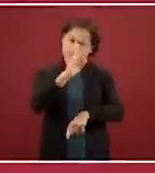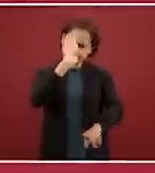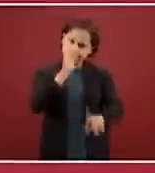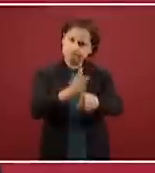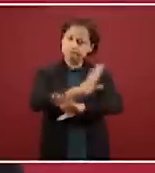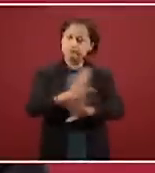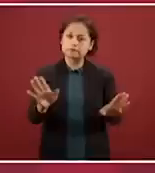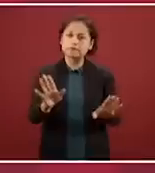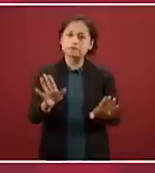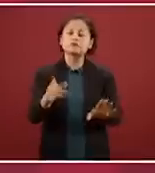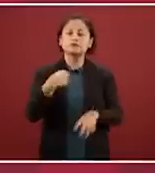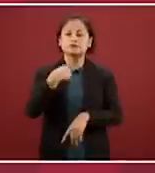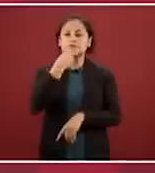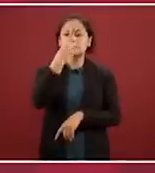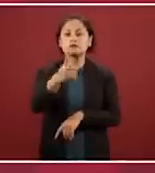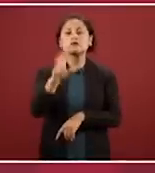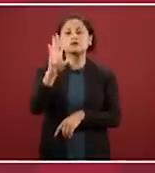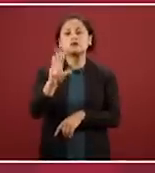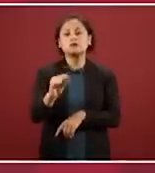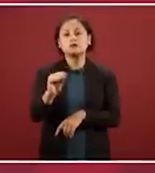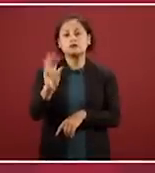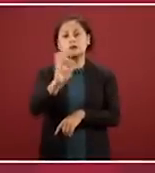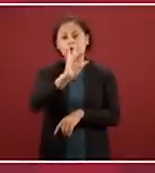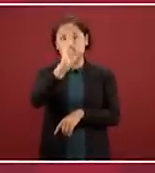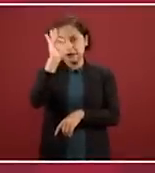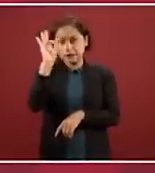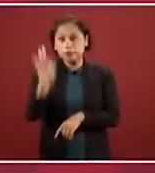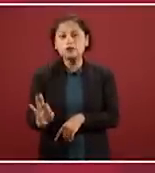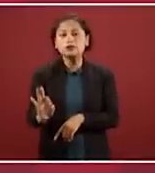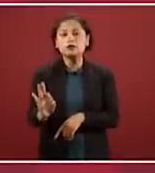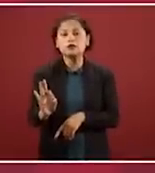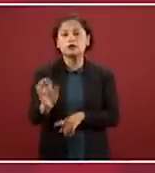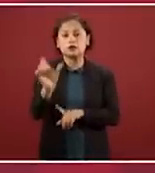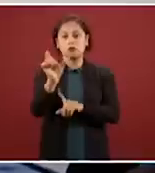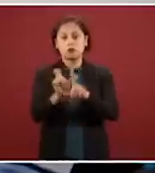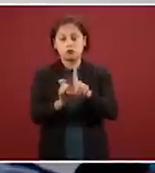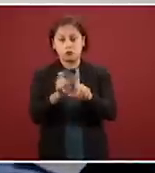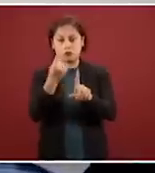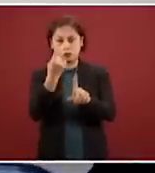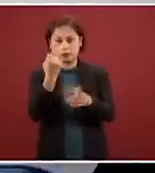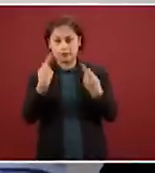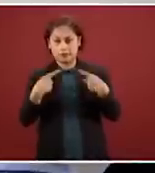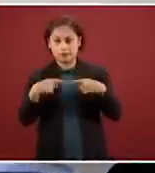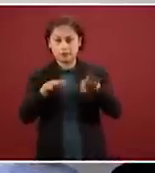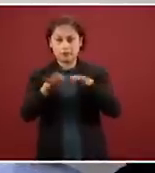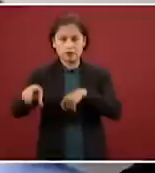Cuando hablo de que el 90% es honestidad, es un buen servidor